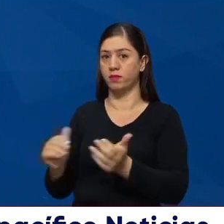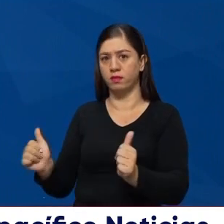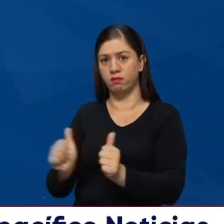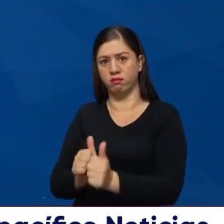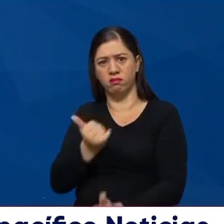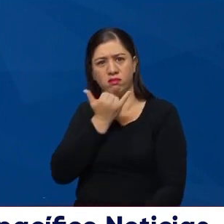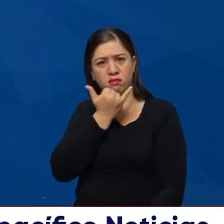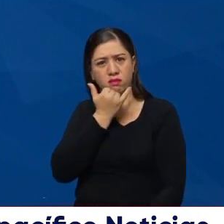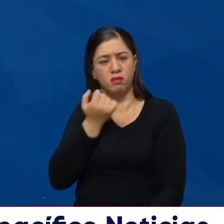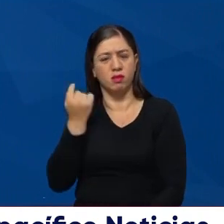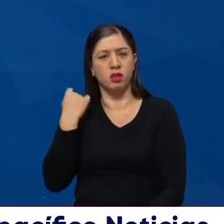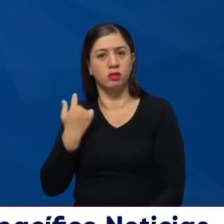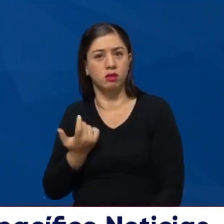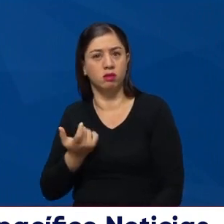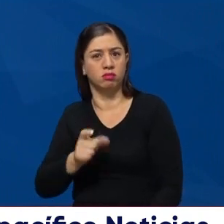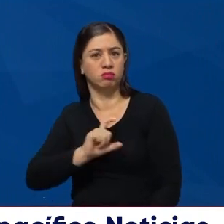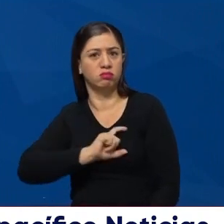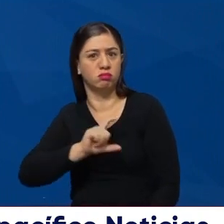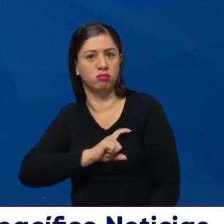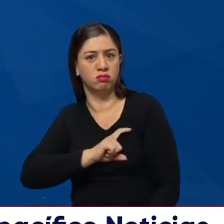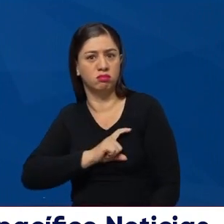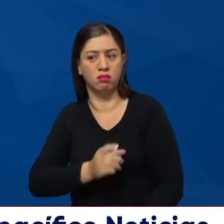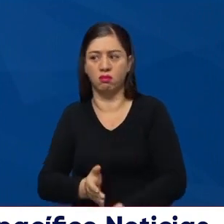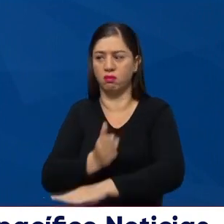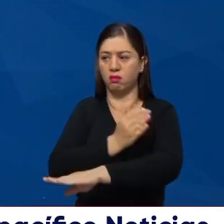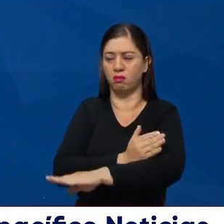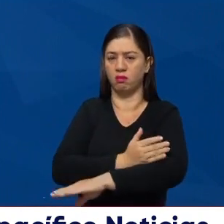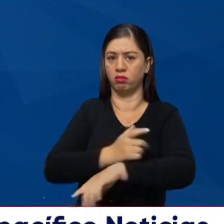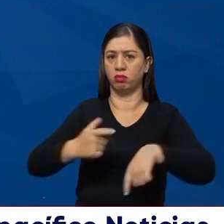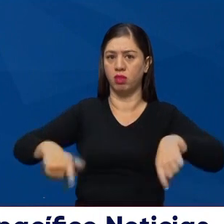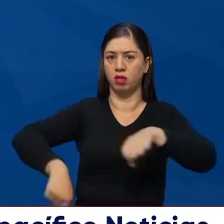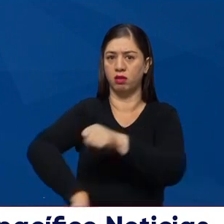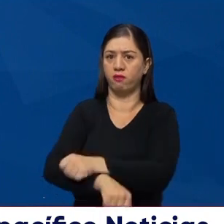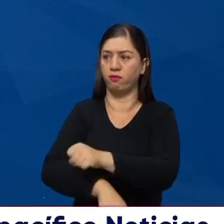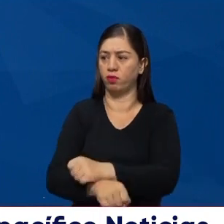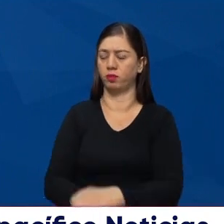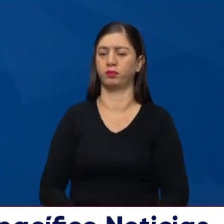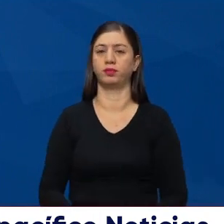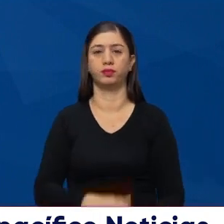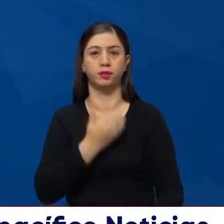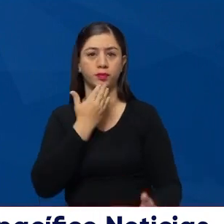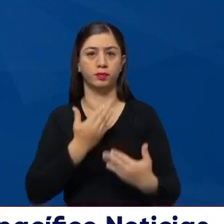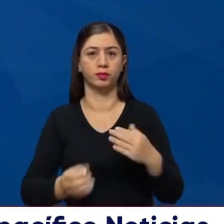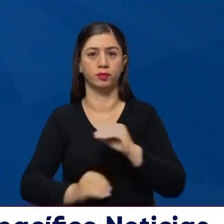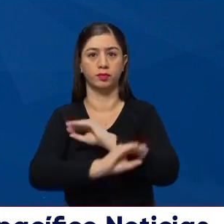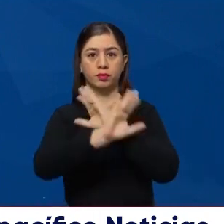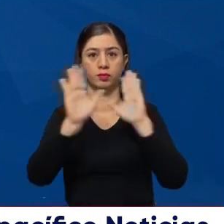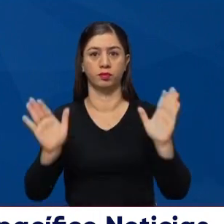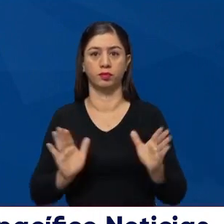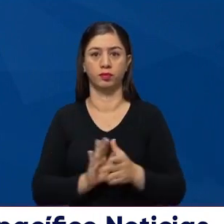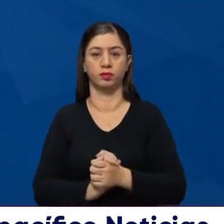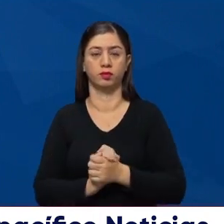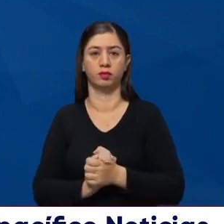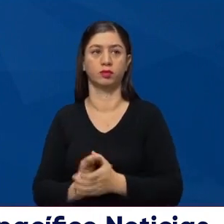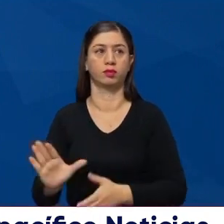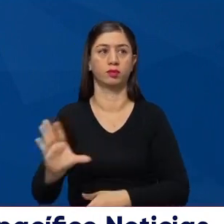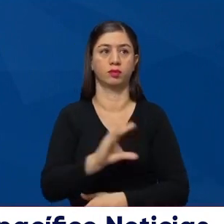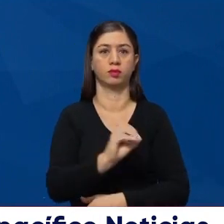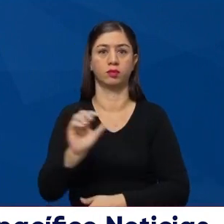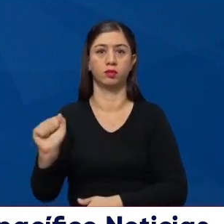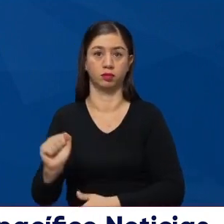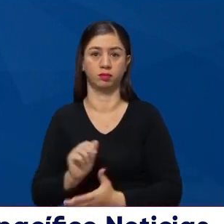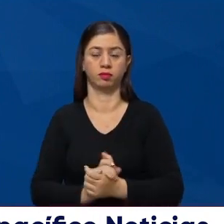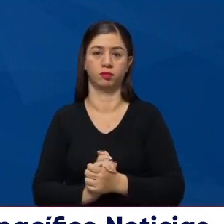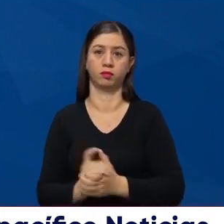¿Qué fue lo que tanto sucedió con el Deportivo Cali previo al partido? Bueno, buen día para todos ustedes, que tengan un grandísimo día y también